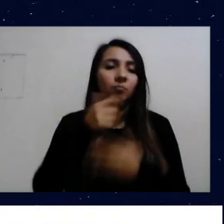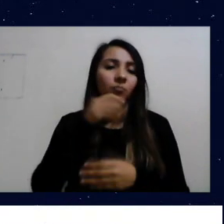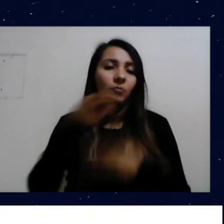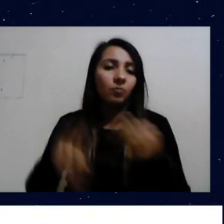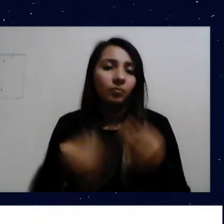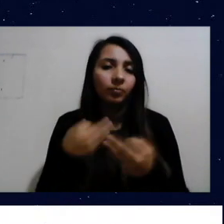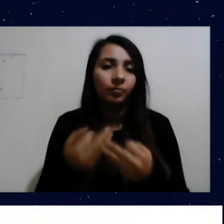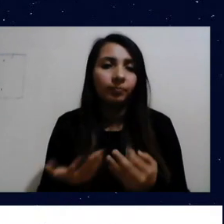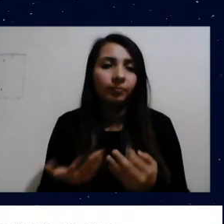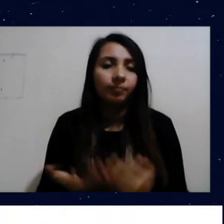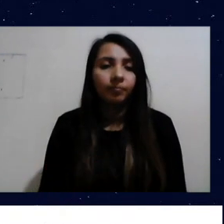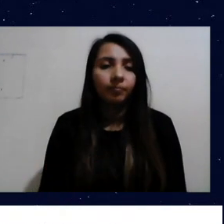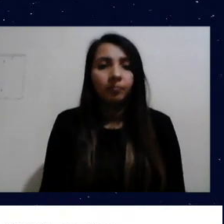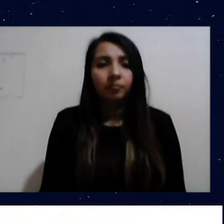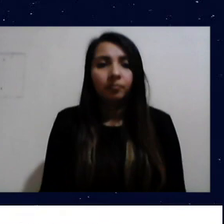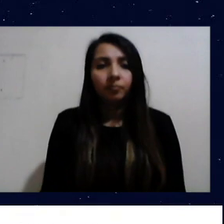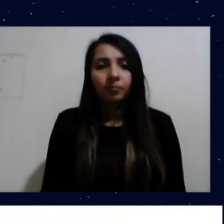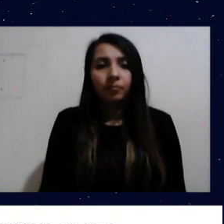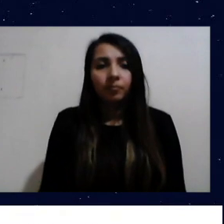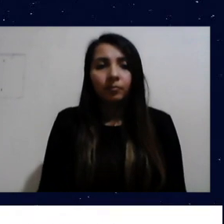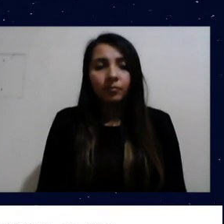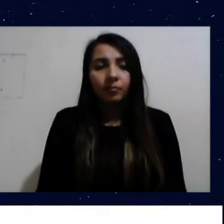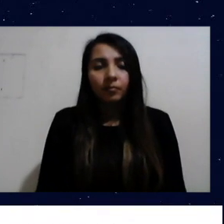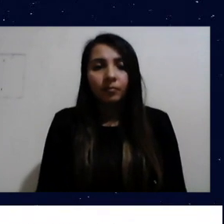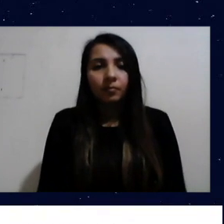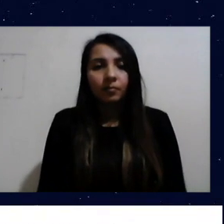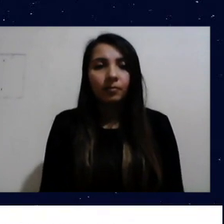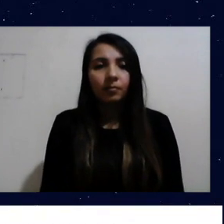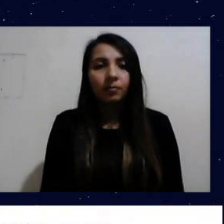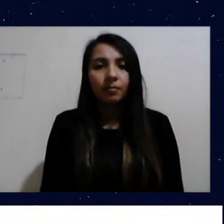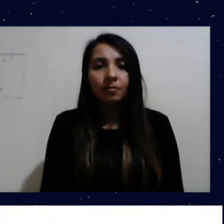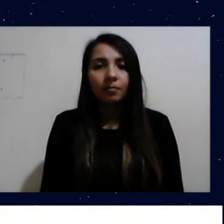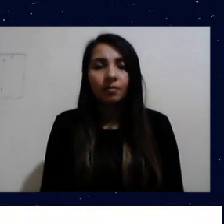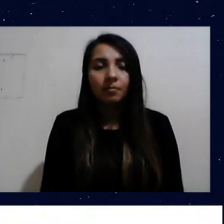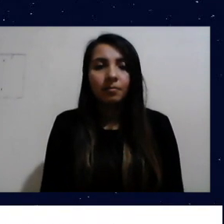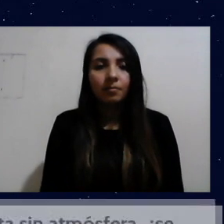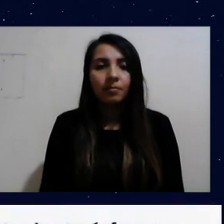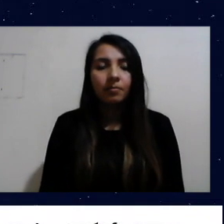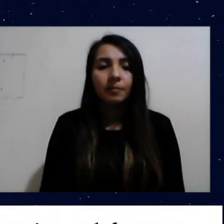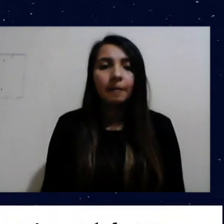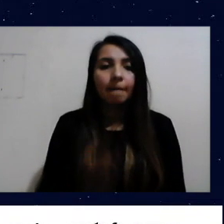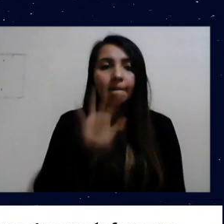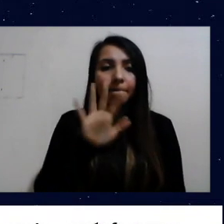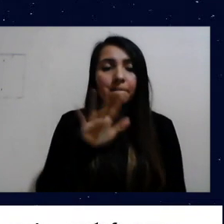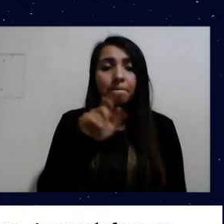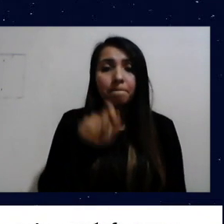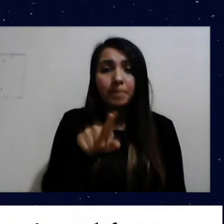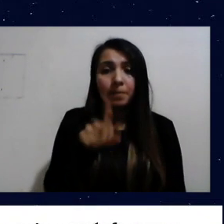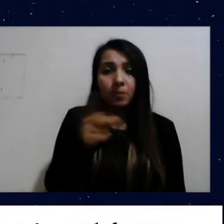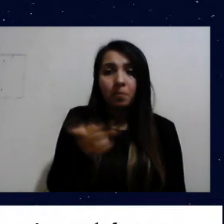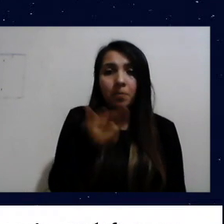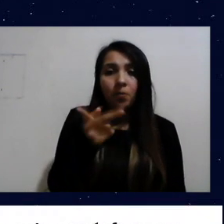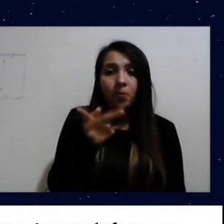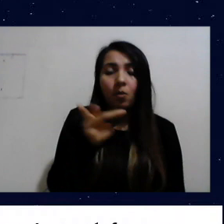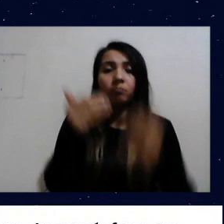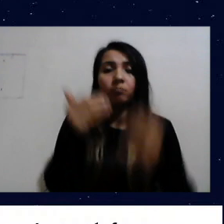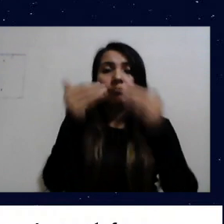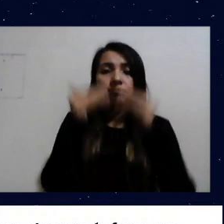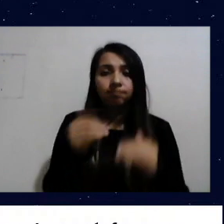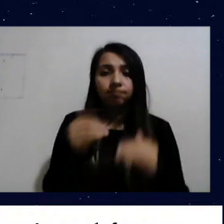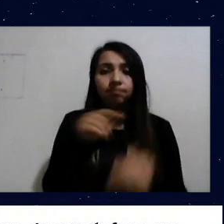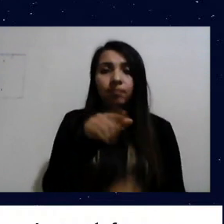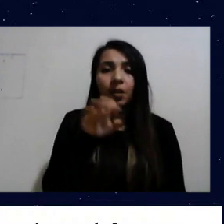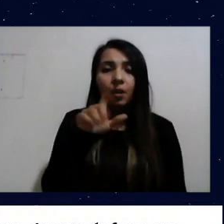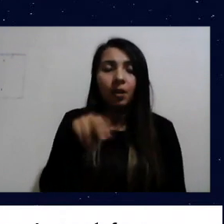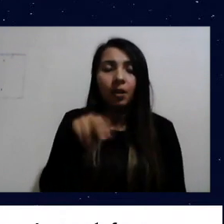Sí, y como continuación de esa pregunta, dice Elena González, por ejemplo, en caso de que se encuentren biomarcadores en algún